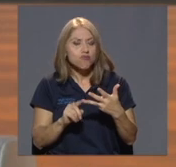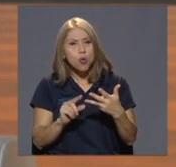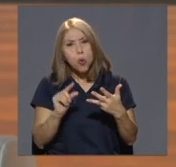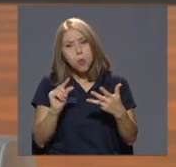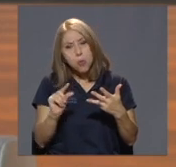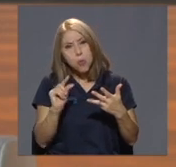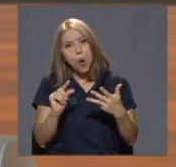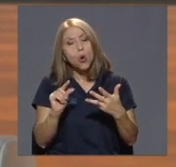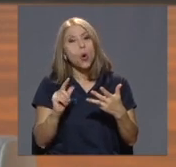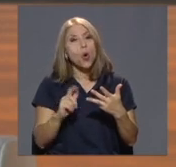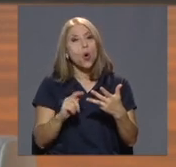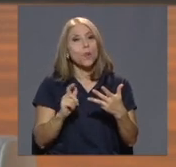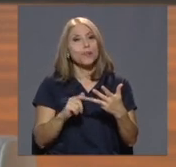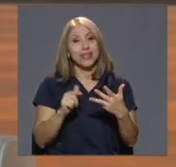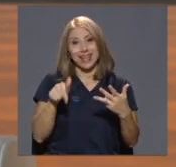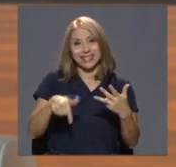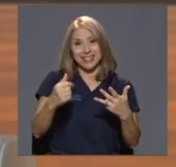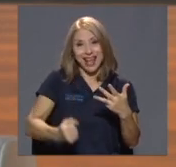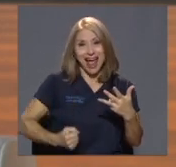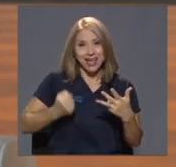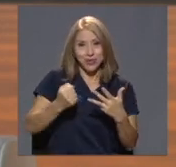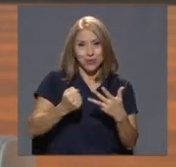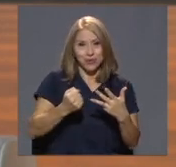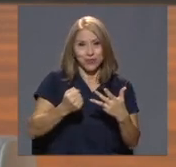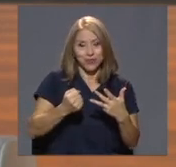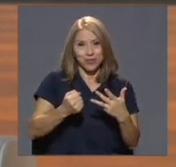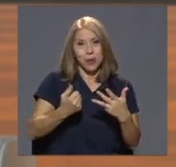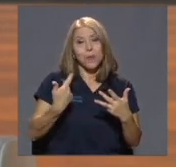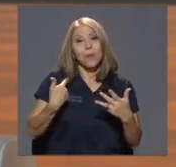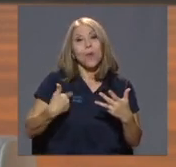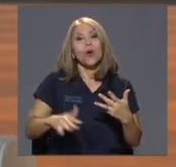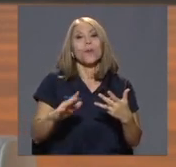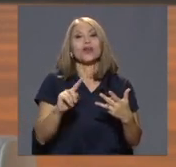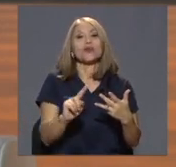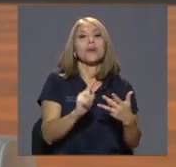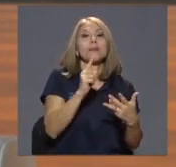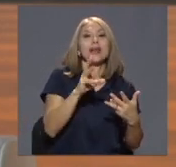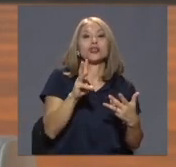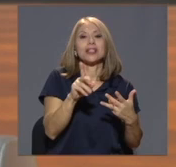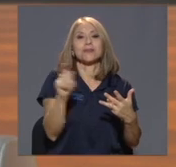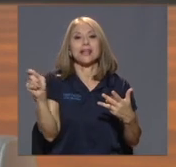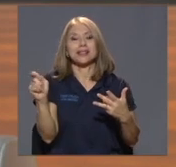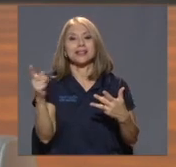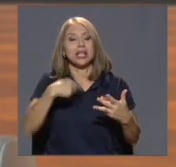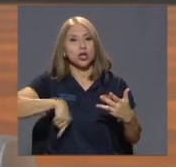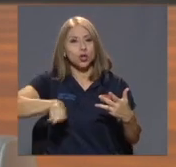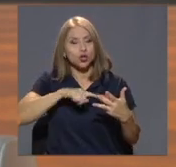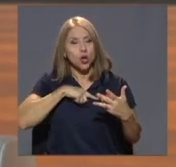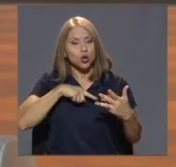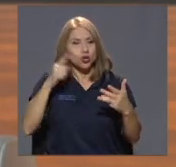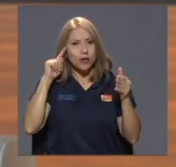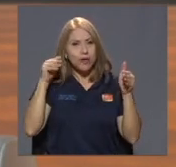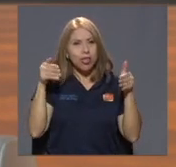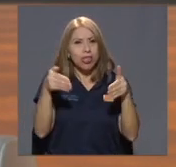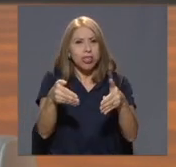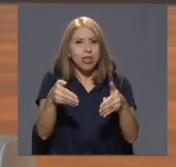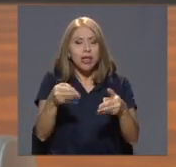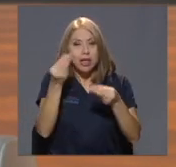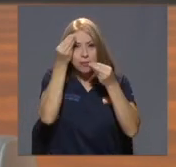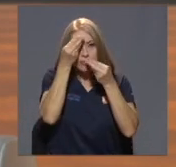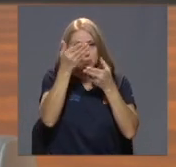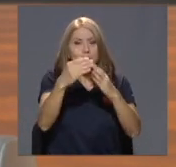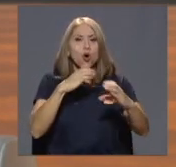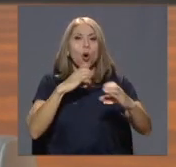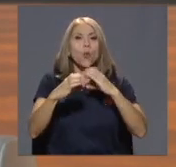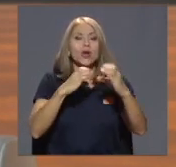menos en este año, y por lo menos durante el primer semestre, vamos a enfocar nuestras baterías en comunicar qué es lo que estamos haciendo